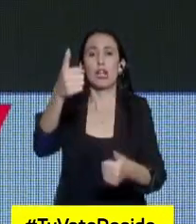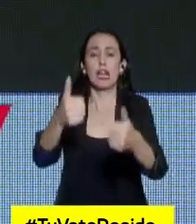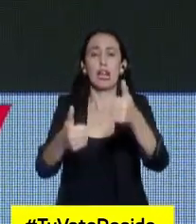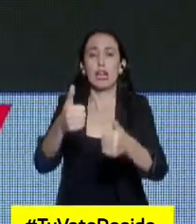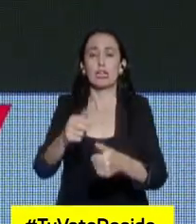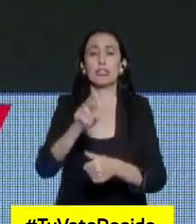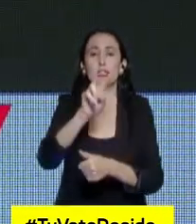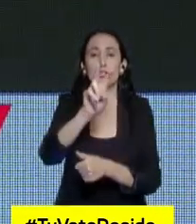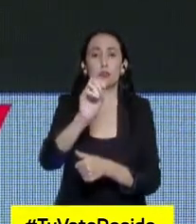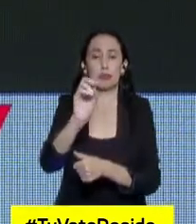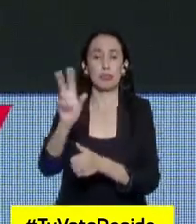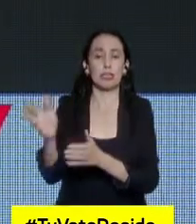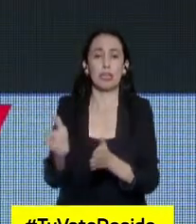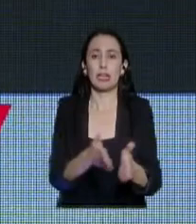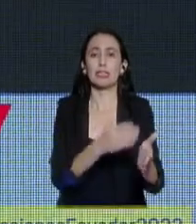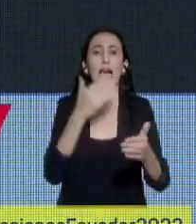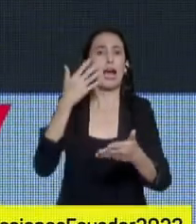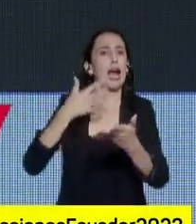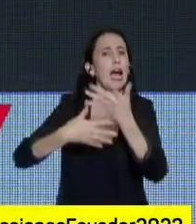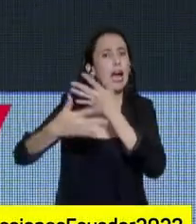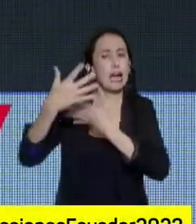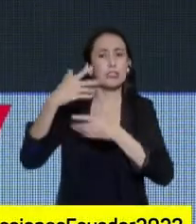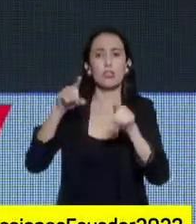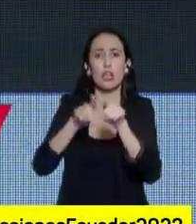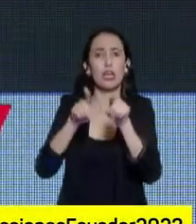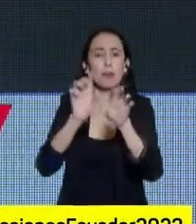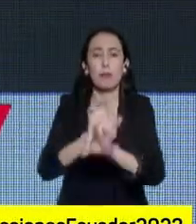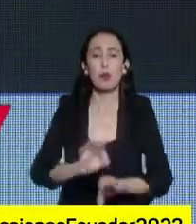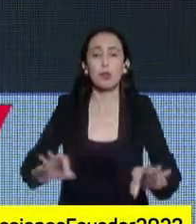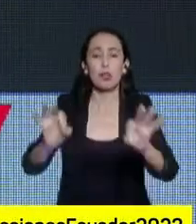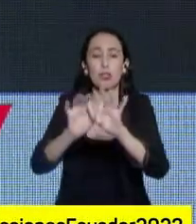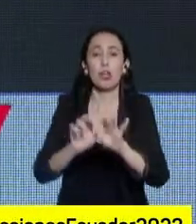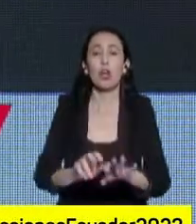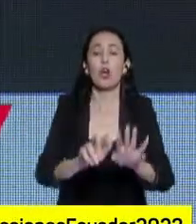mantenido en el rango histórico, esto es el